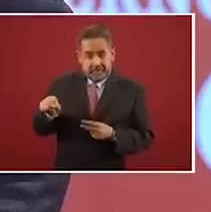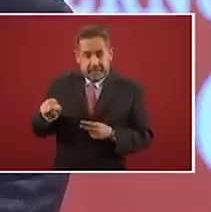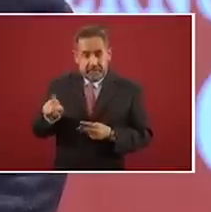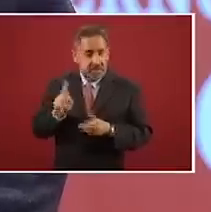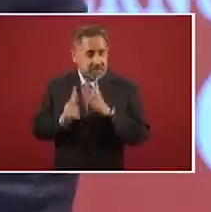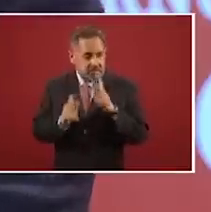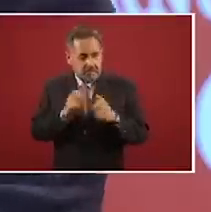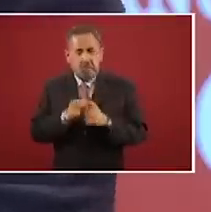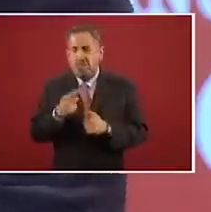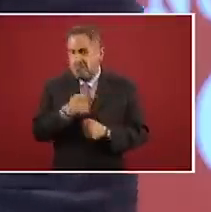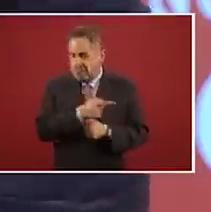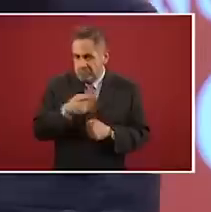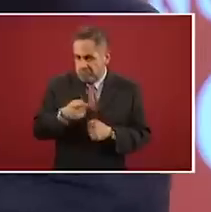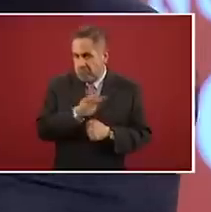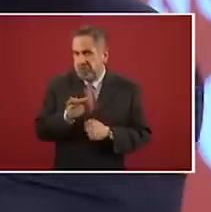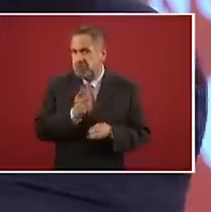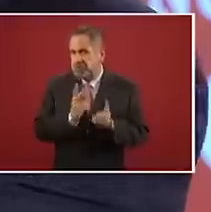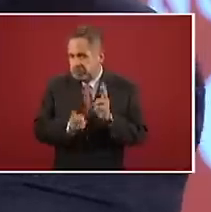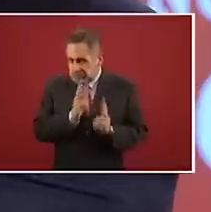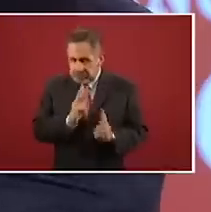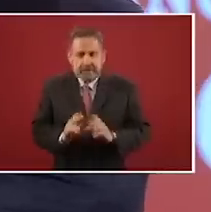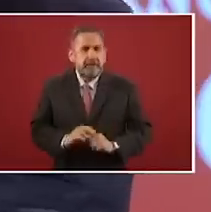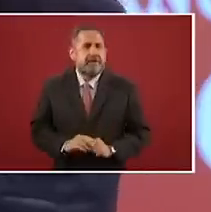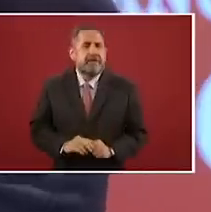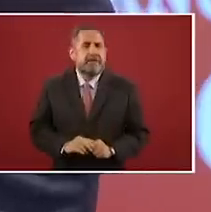platicó con él,